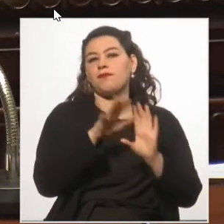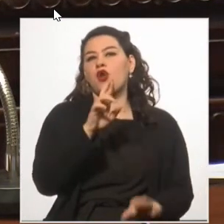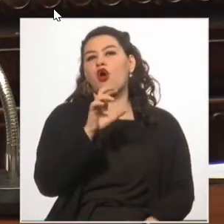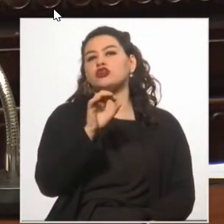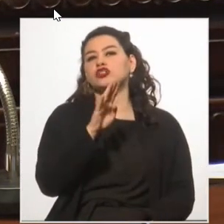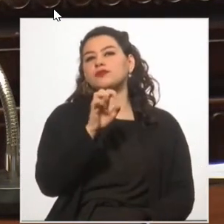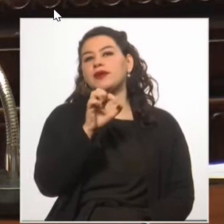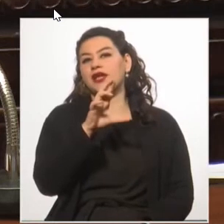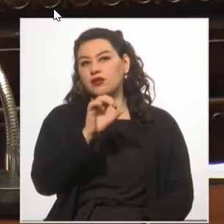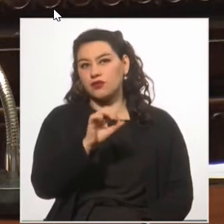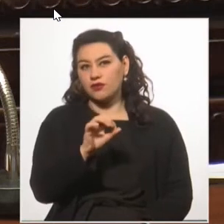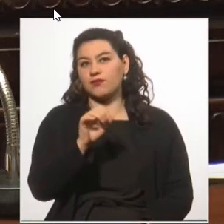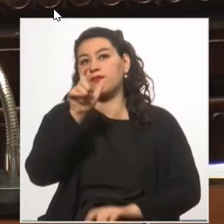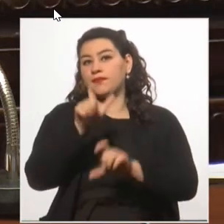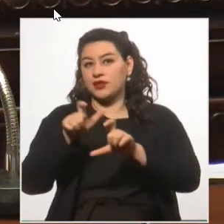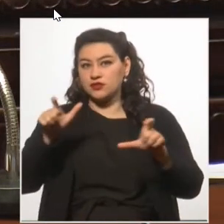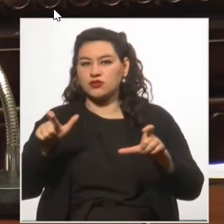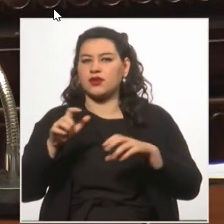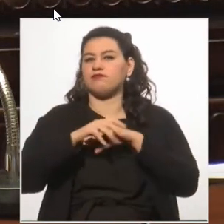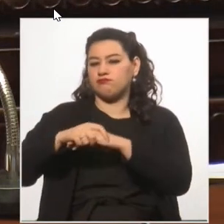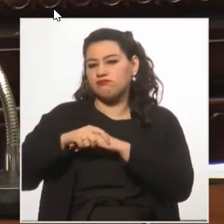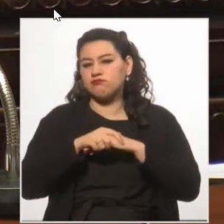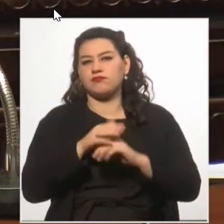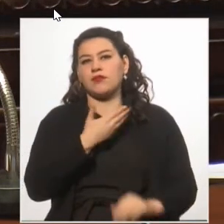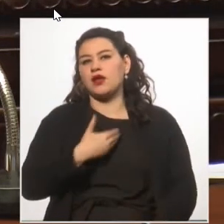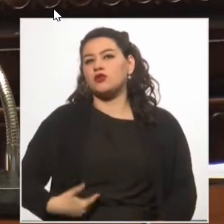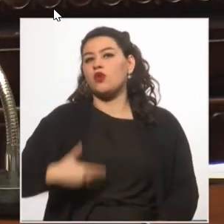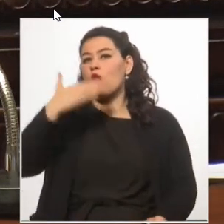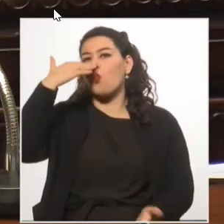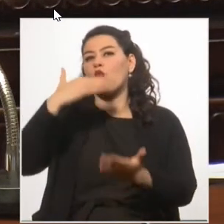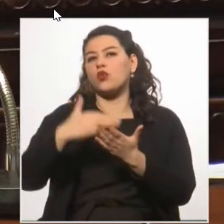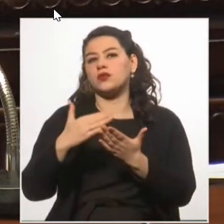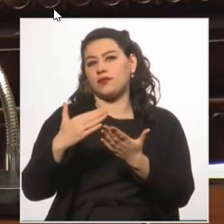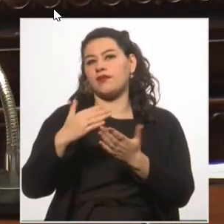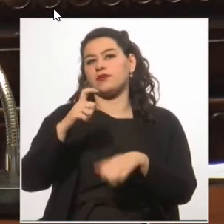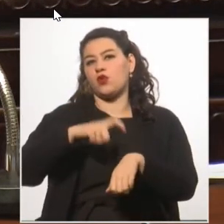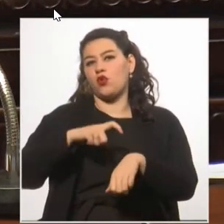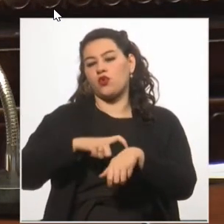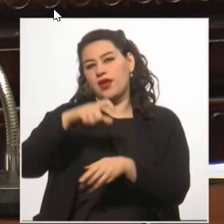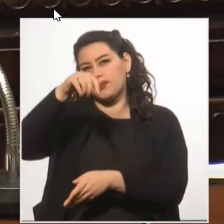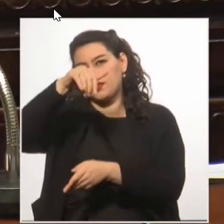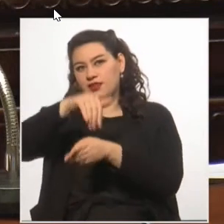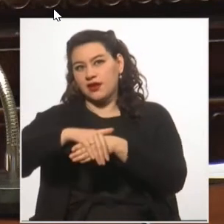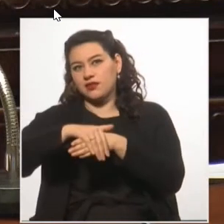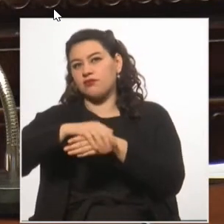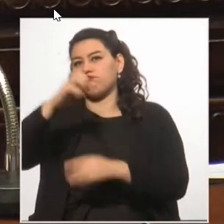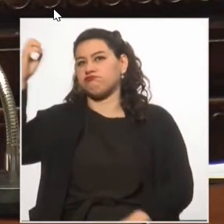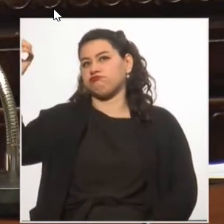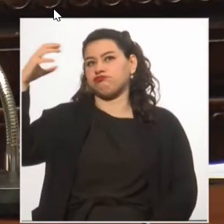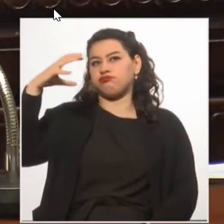discípulos estrechan la mano del querido maestro, es la última hora de la tarde. Un rayo